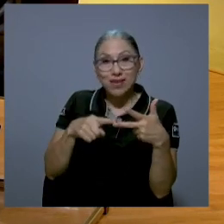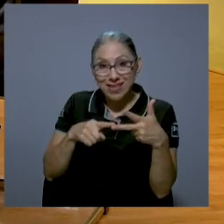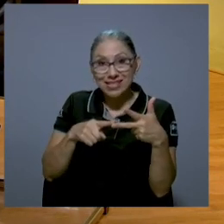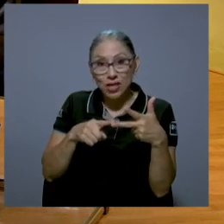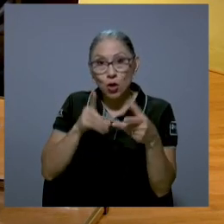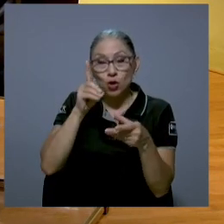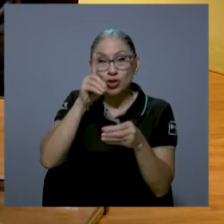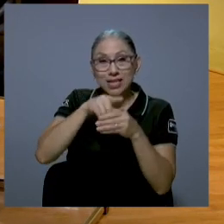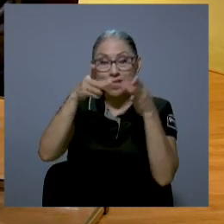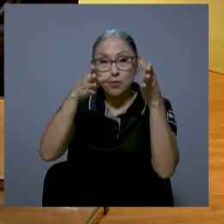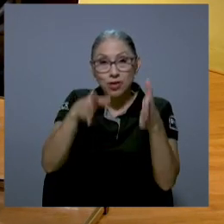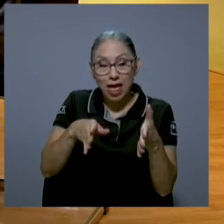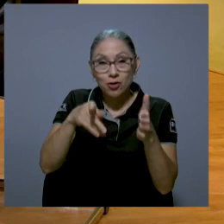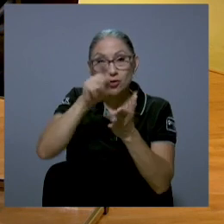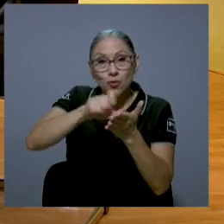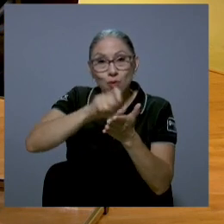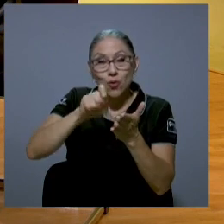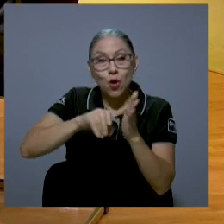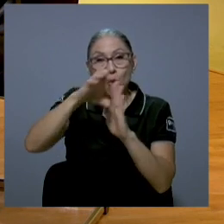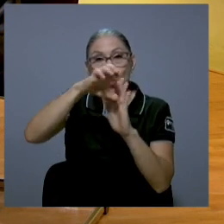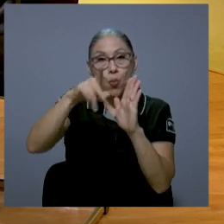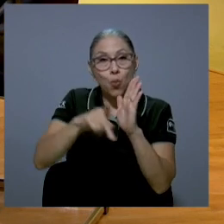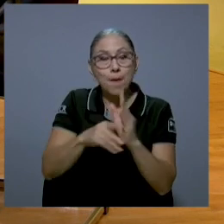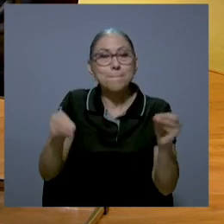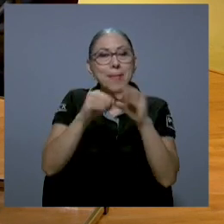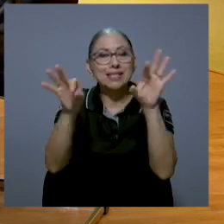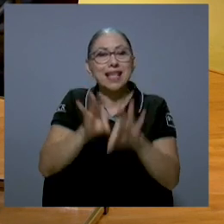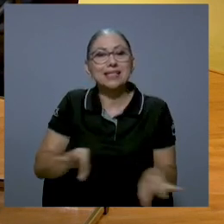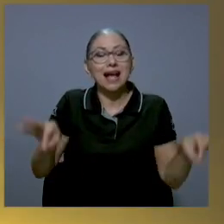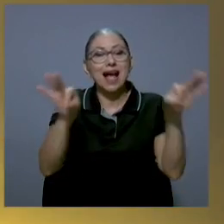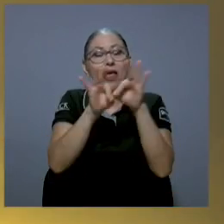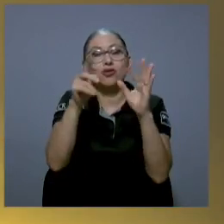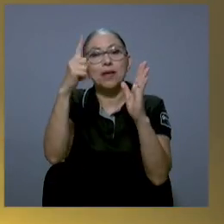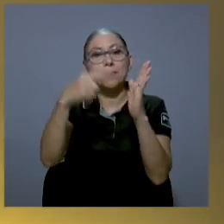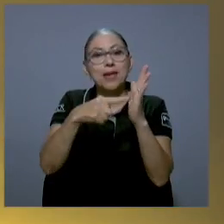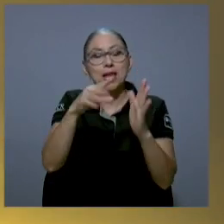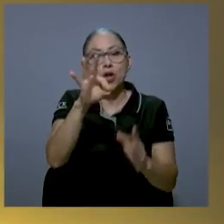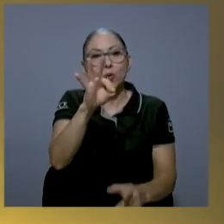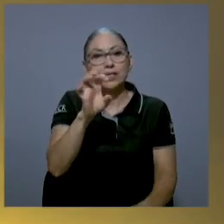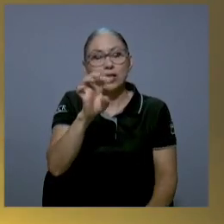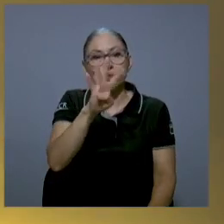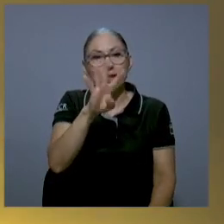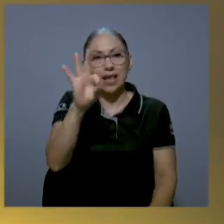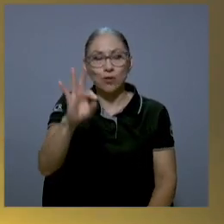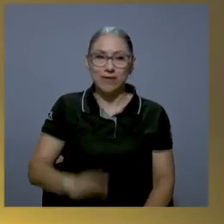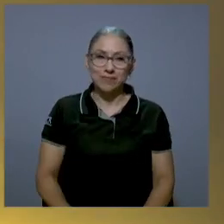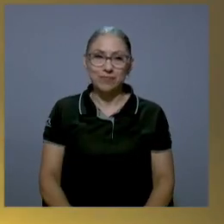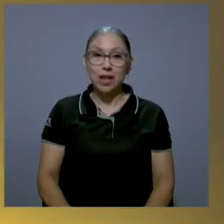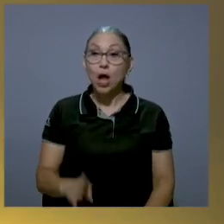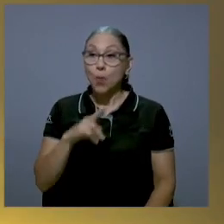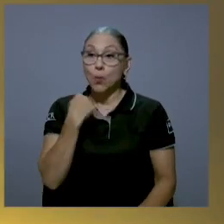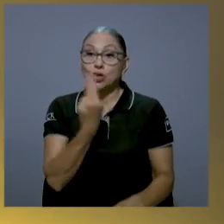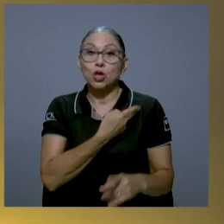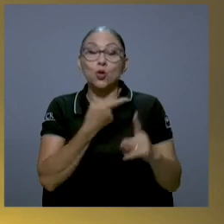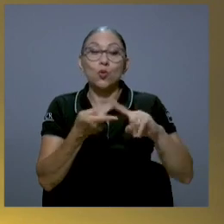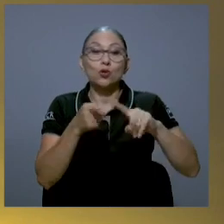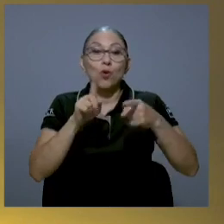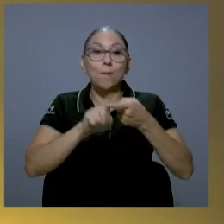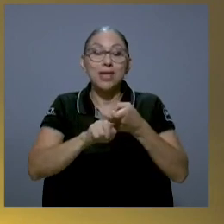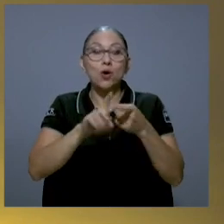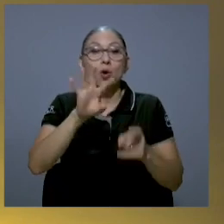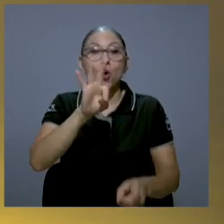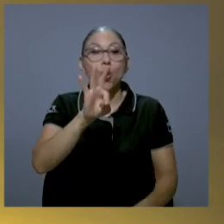más destacados en 1949. Por cierto, nuestro amigo Trejos era un